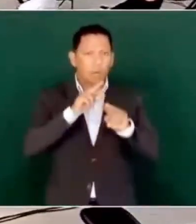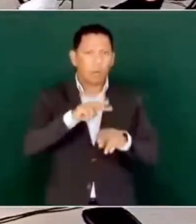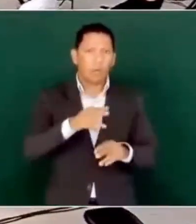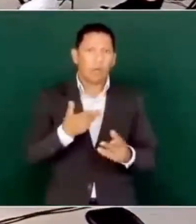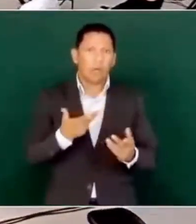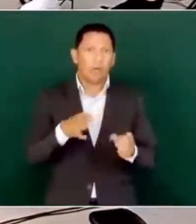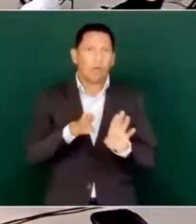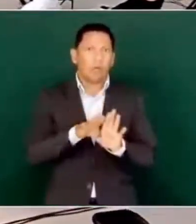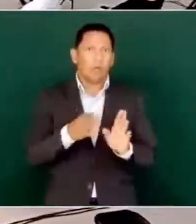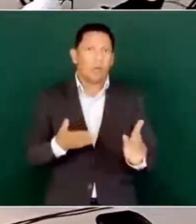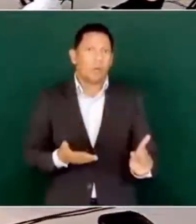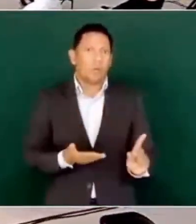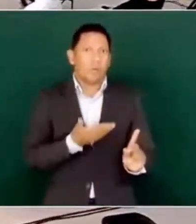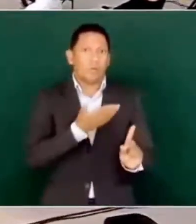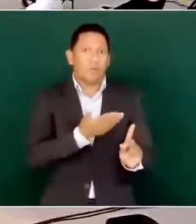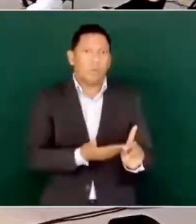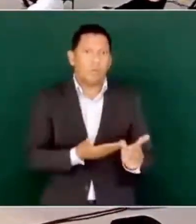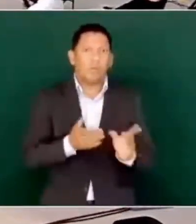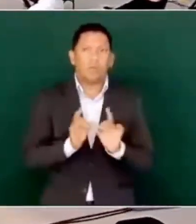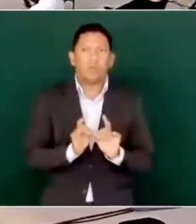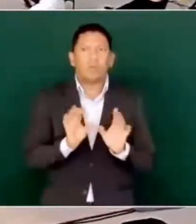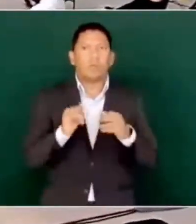Imagínense, le pasa algo,